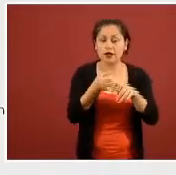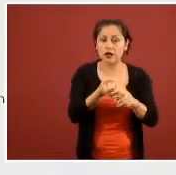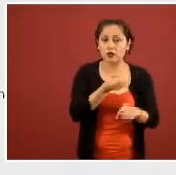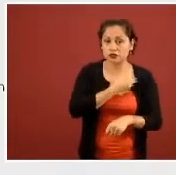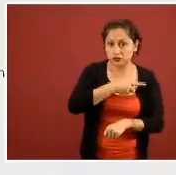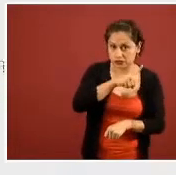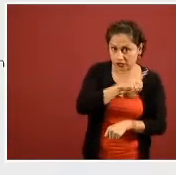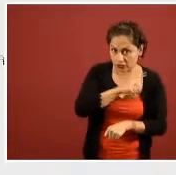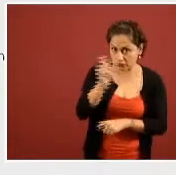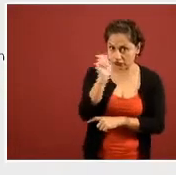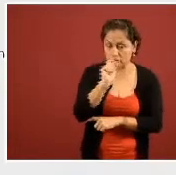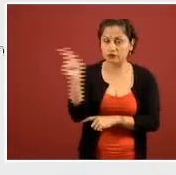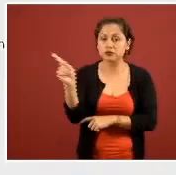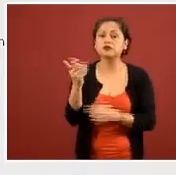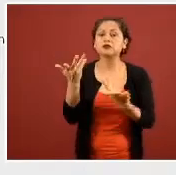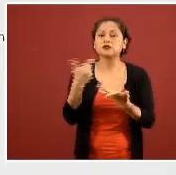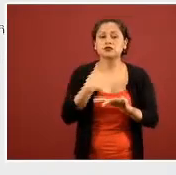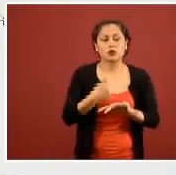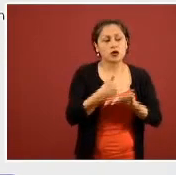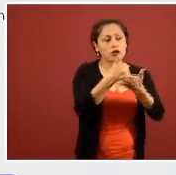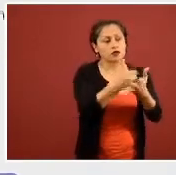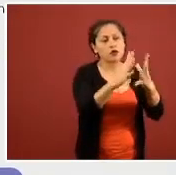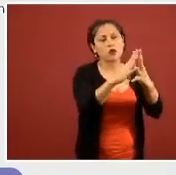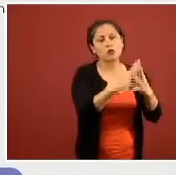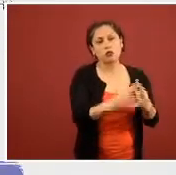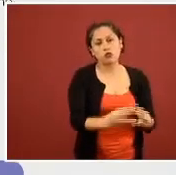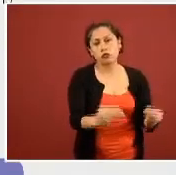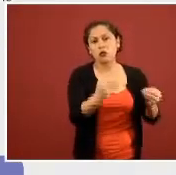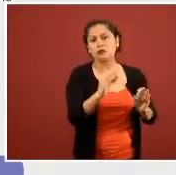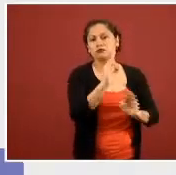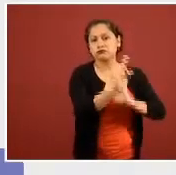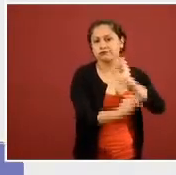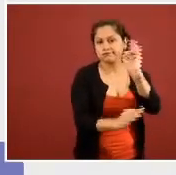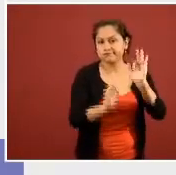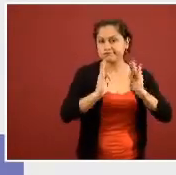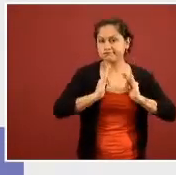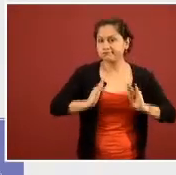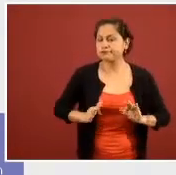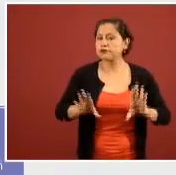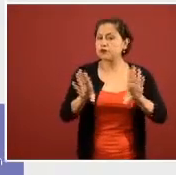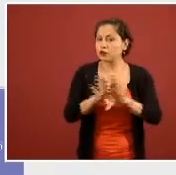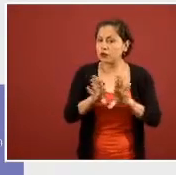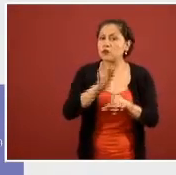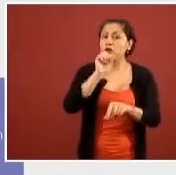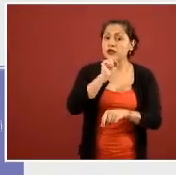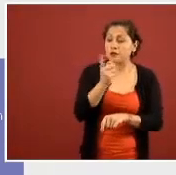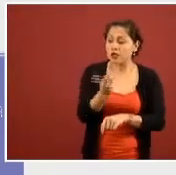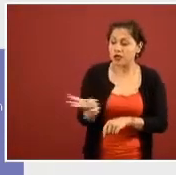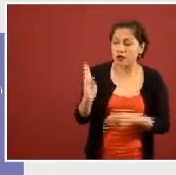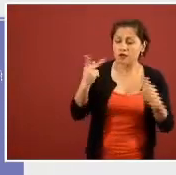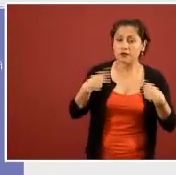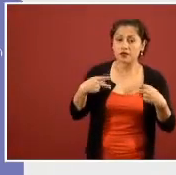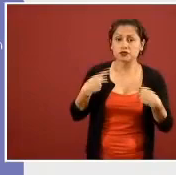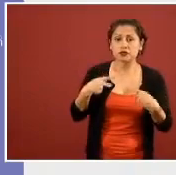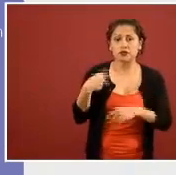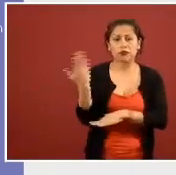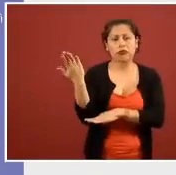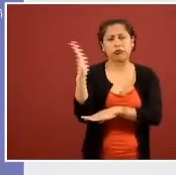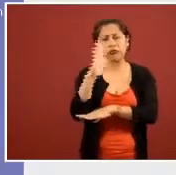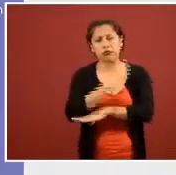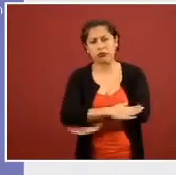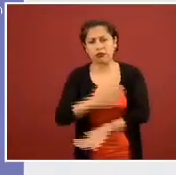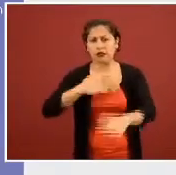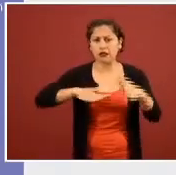para recobrar la tranquilidad, para poder seguirle en unos turnos que van a ser muy